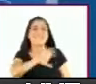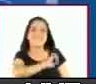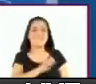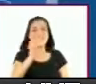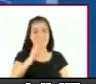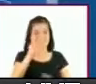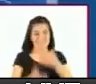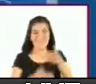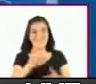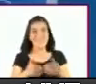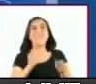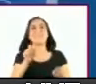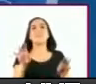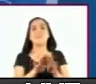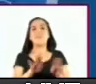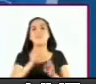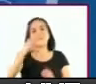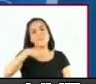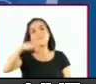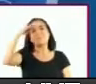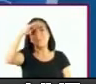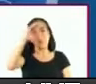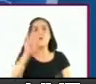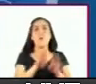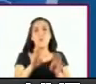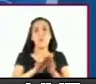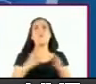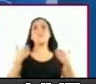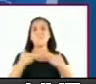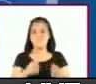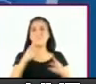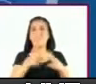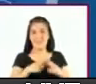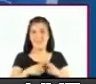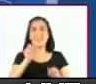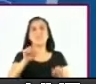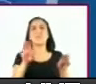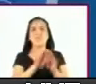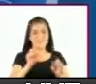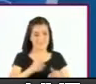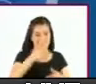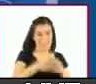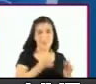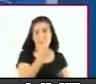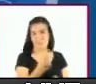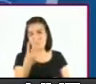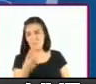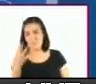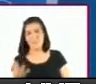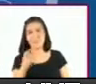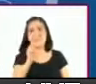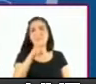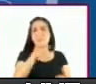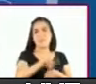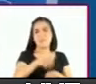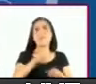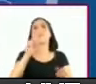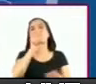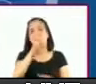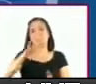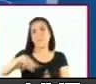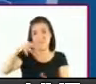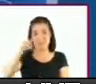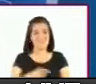encantaban las sucesiones porque tenía que usar un pensamiento lógico. Recuerdo que había unas sucesiones numéricas y otras con figuras geométricas.